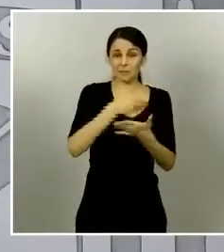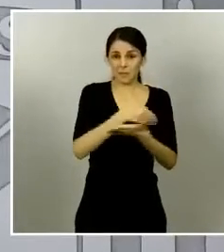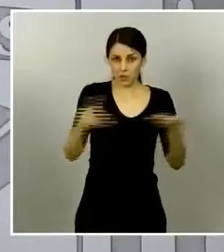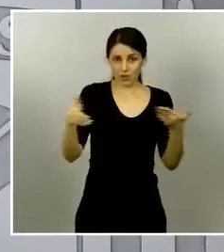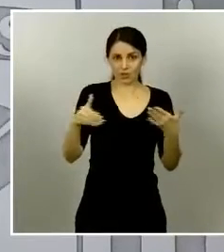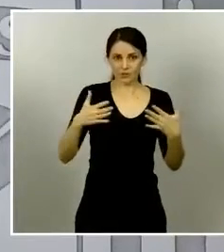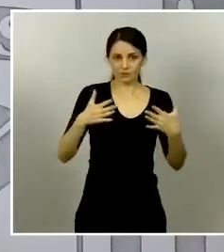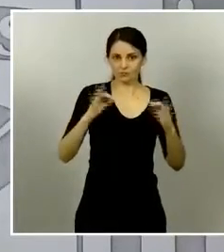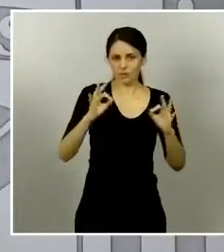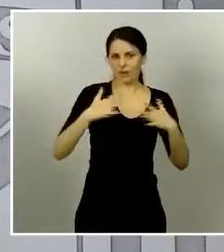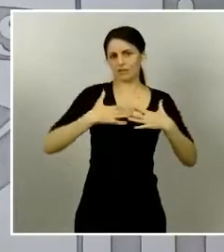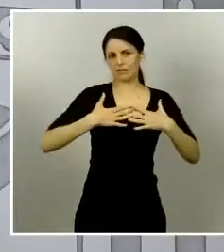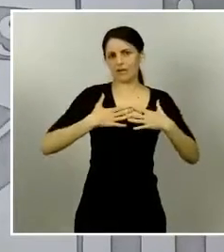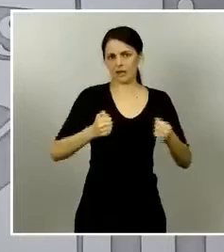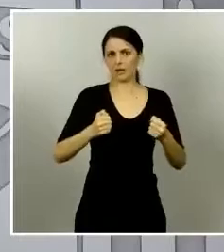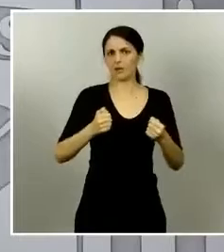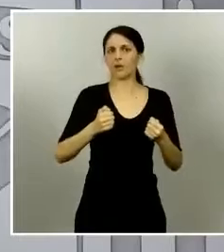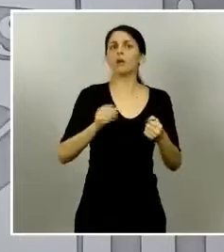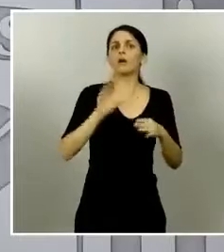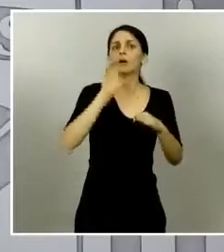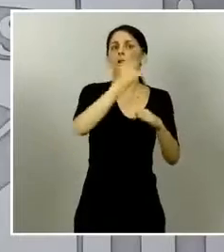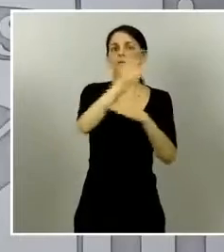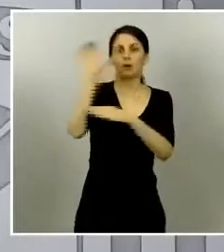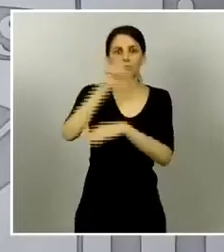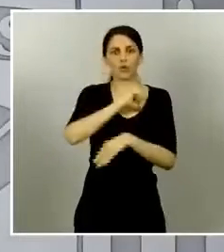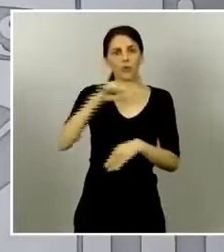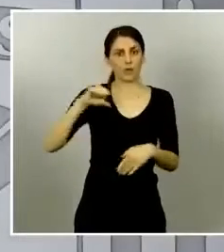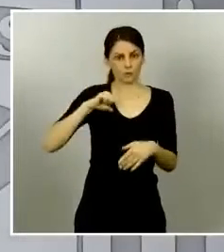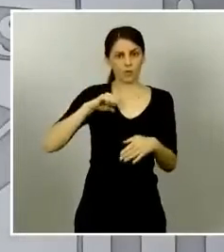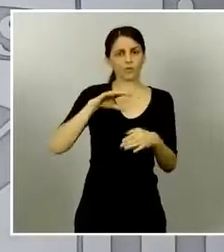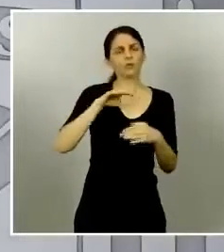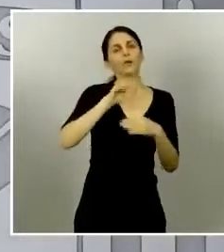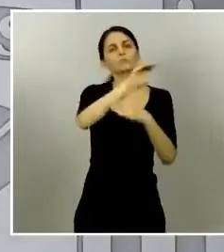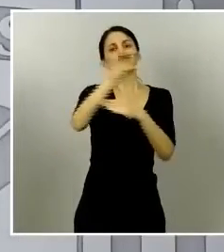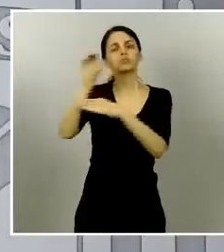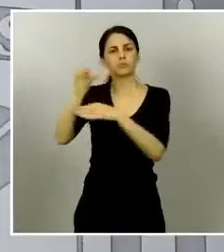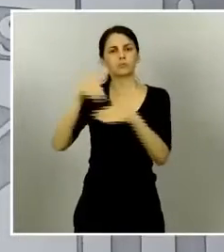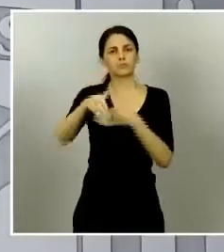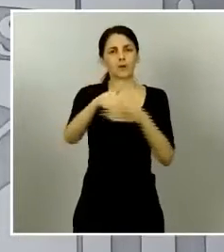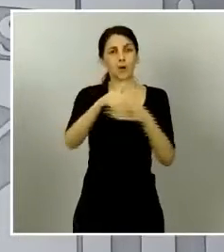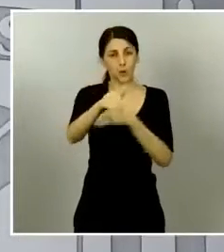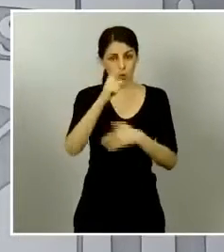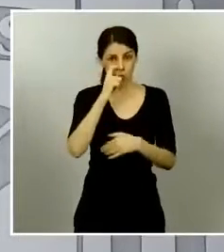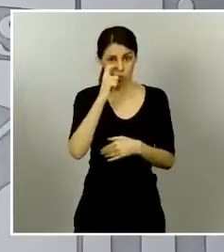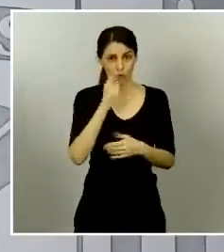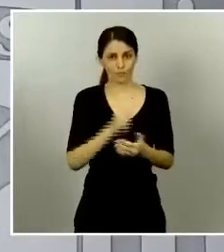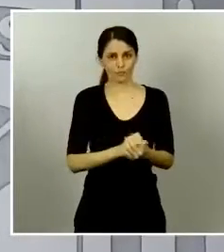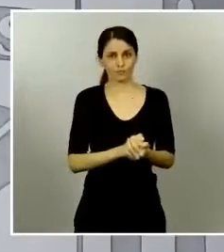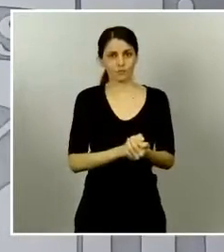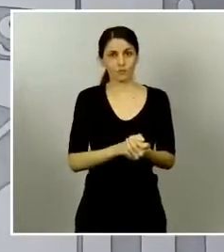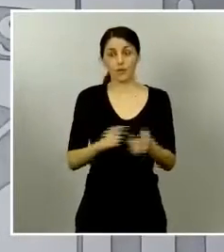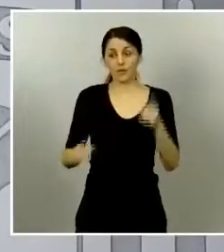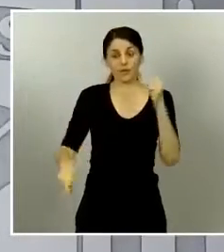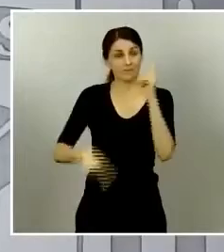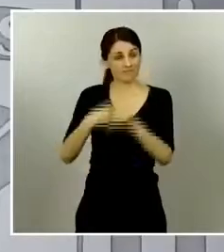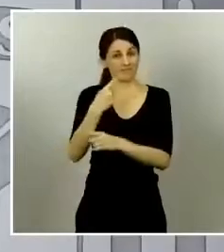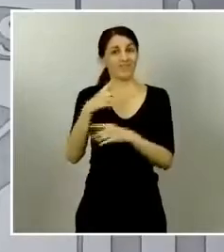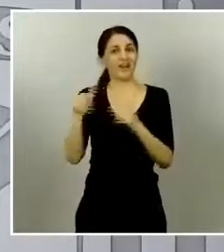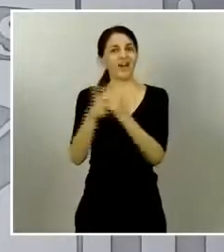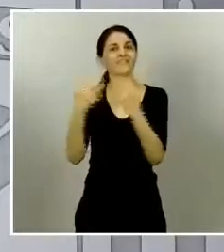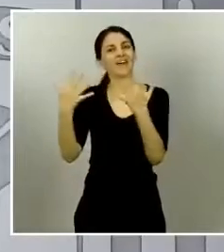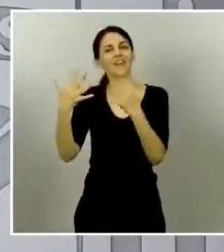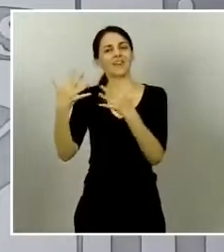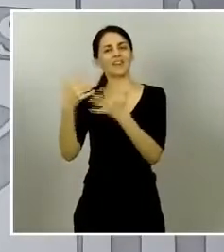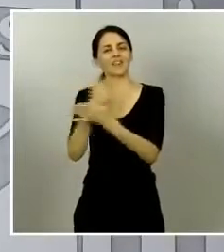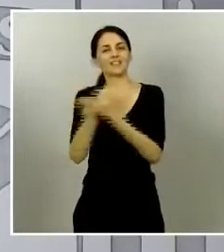hemos comunicado que esos 6.000 millones los pondremos a disposición de las comunidades en el mes de julio. El resto del fondo,